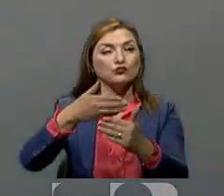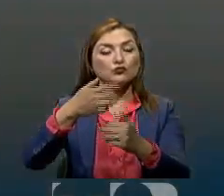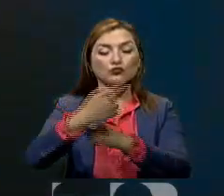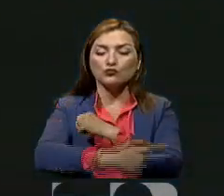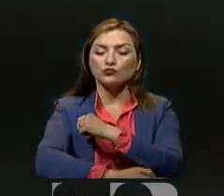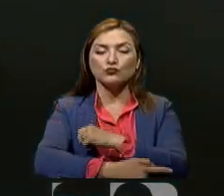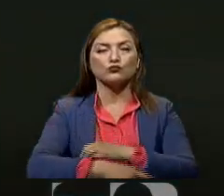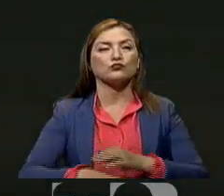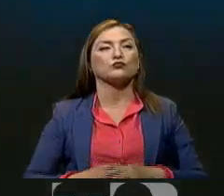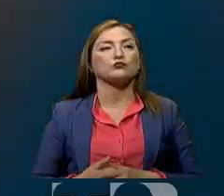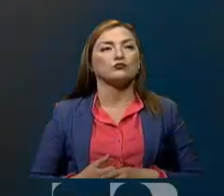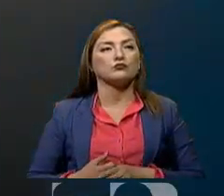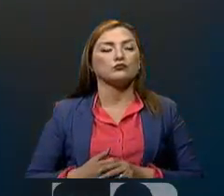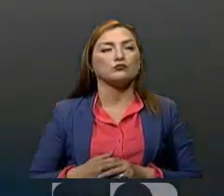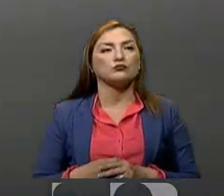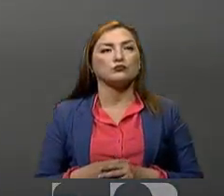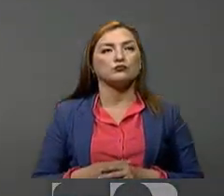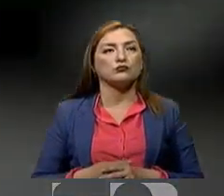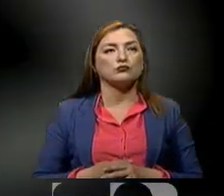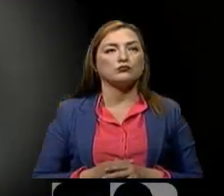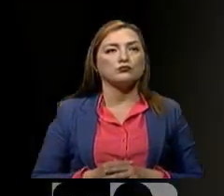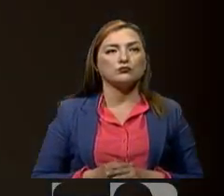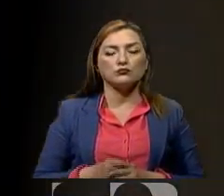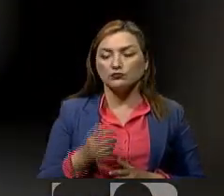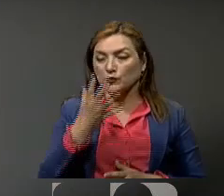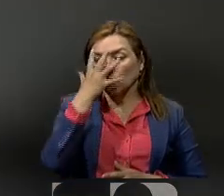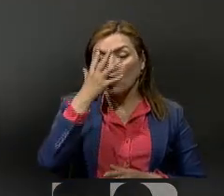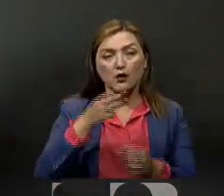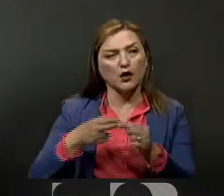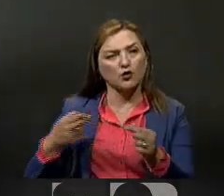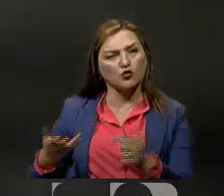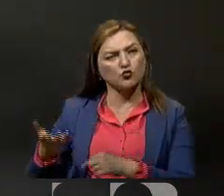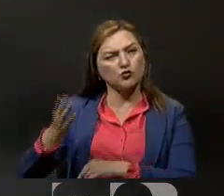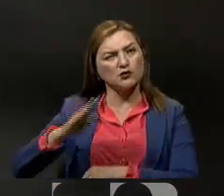disciplinarios respectivos. ¡No les da vergüenza! ¡Coge y denuncia, ve! ¡Hola, denuncia ya!